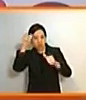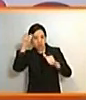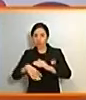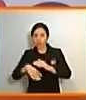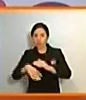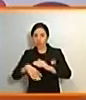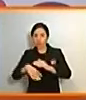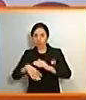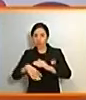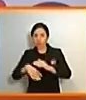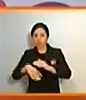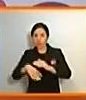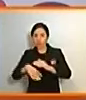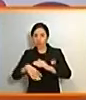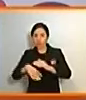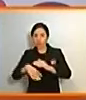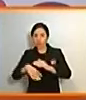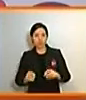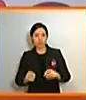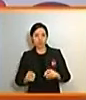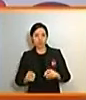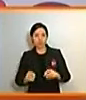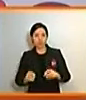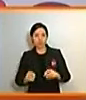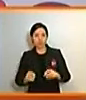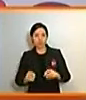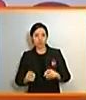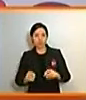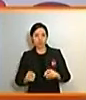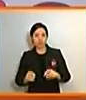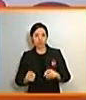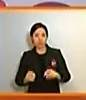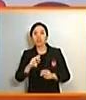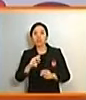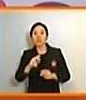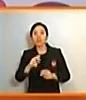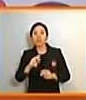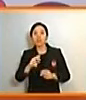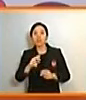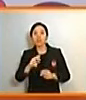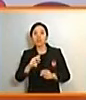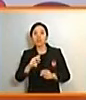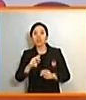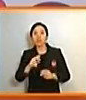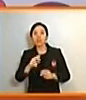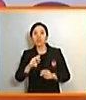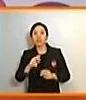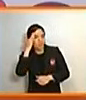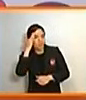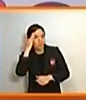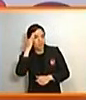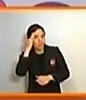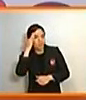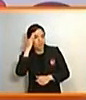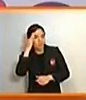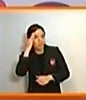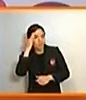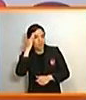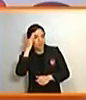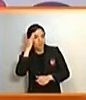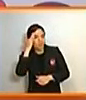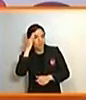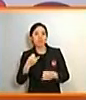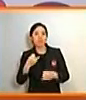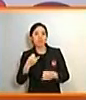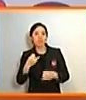días, tienes la oportunidad de hacer tus sueños una realidad. No olvides que tu suerte lo sabe, así que no dejes de buscarla.